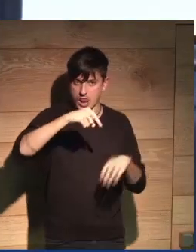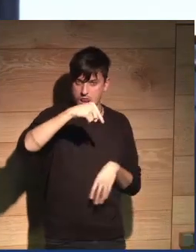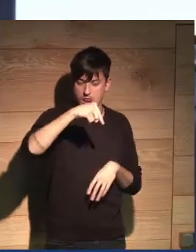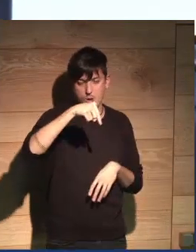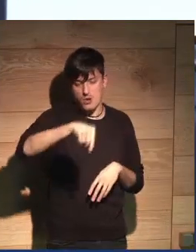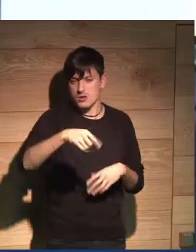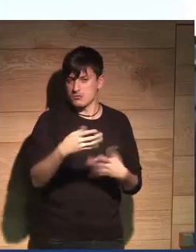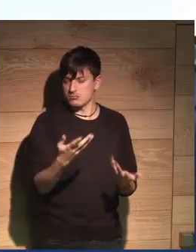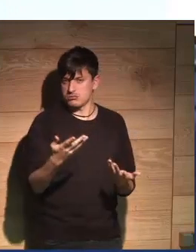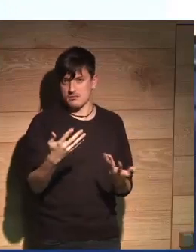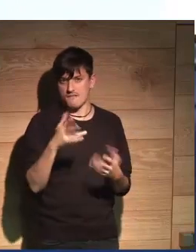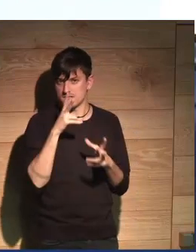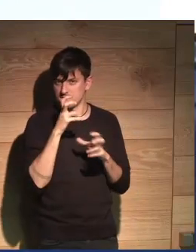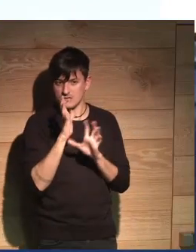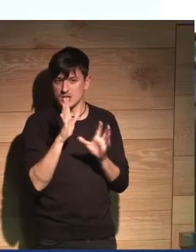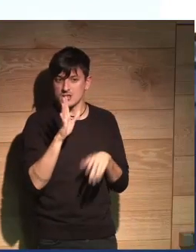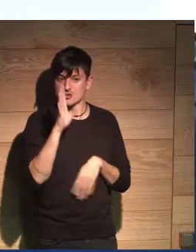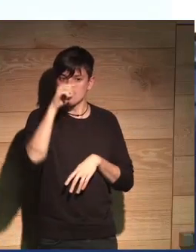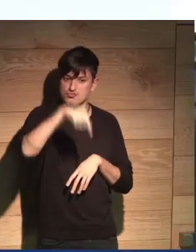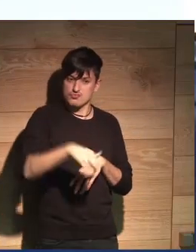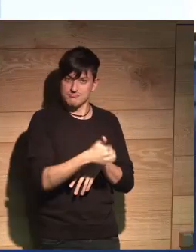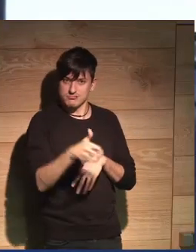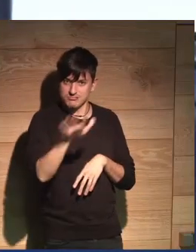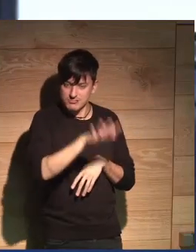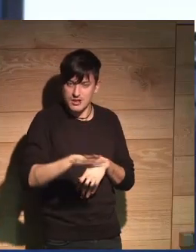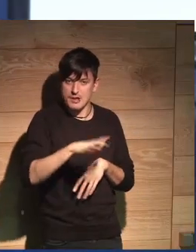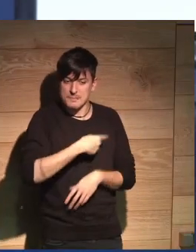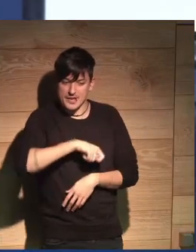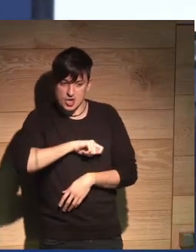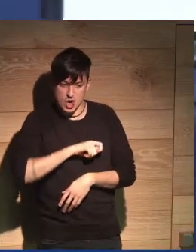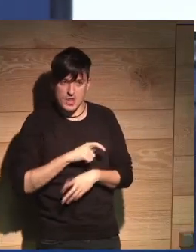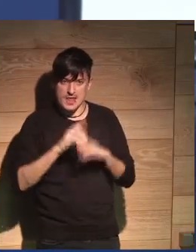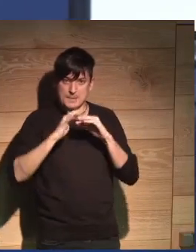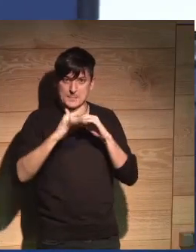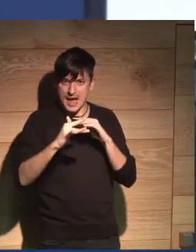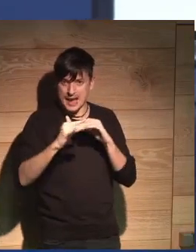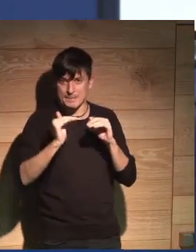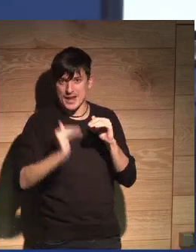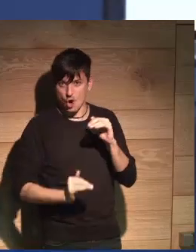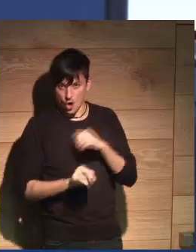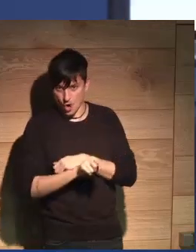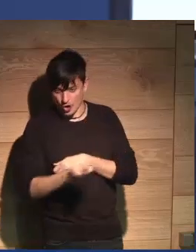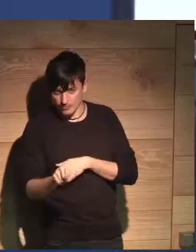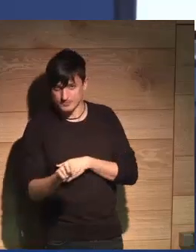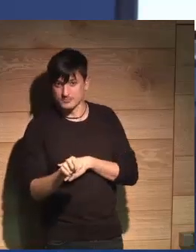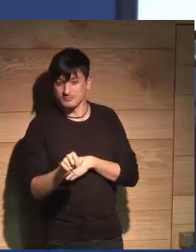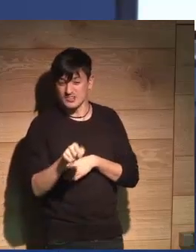pasando mal, que es una zona del sureste español, que es por la zona del Mar Menor, ¿de acuerdo? Y allí es donde se desarrolla